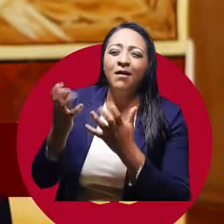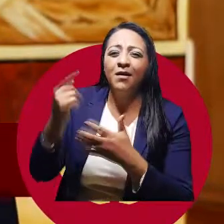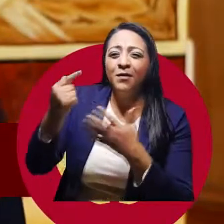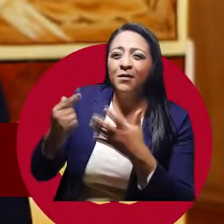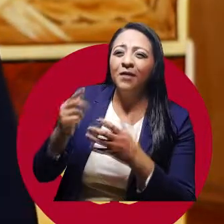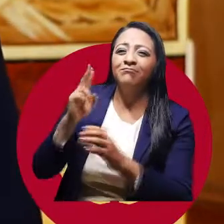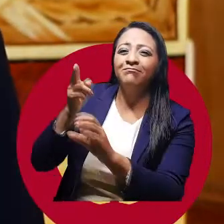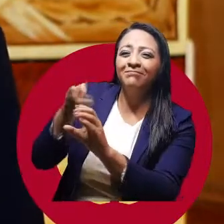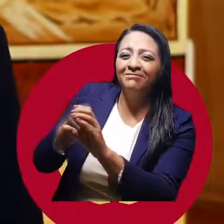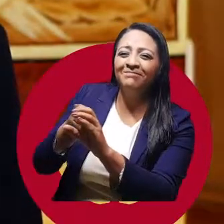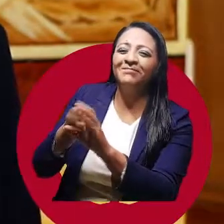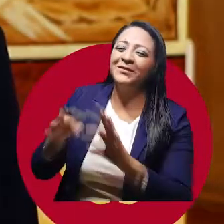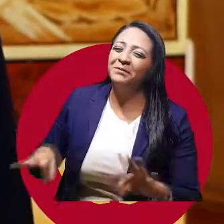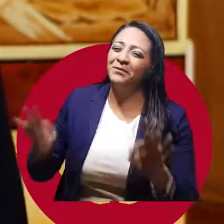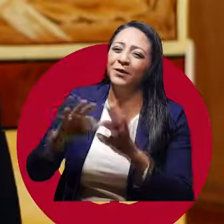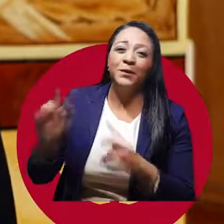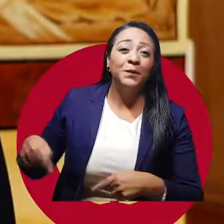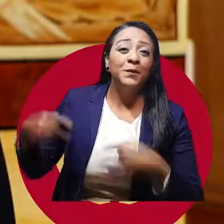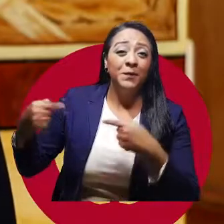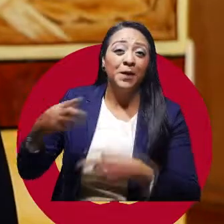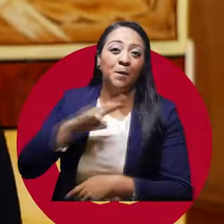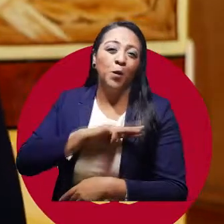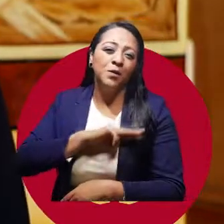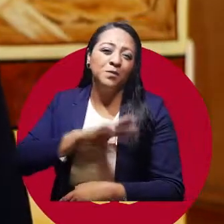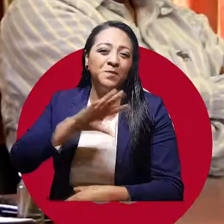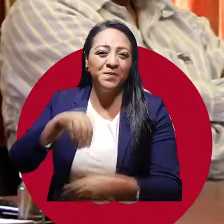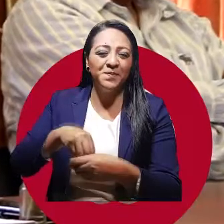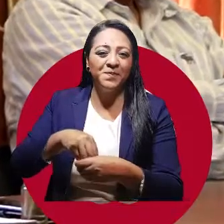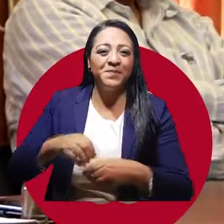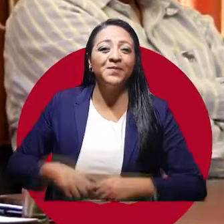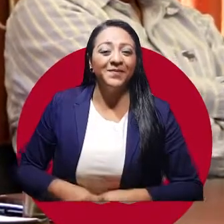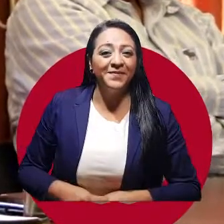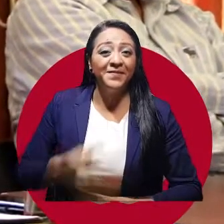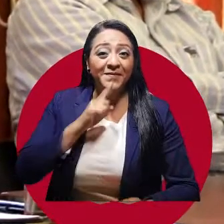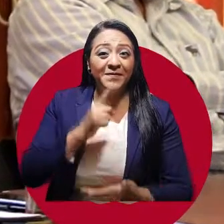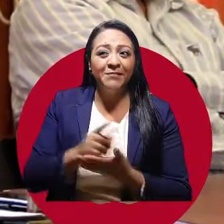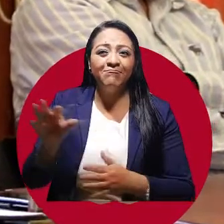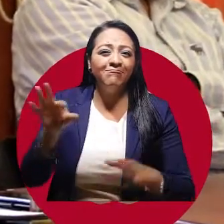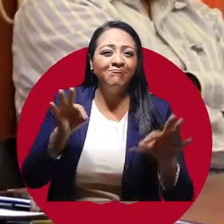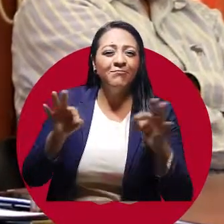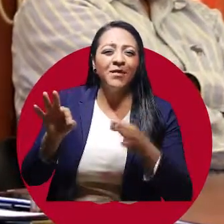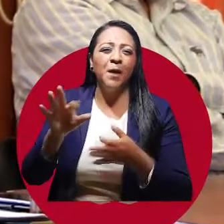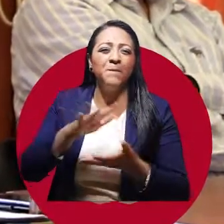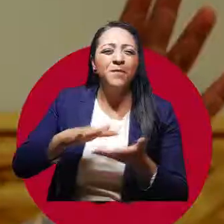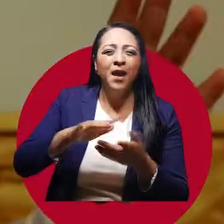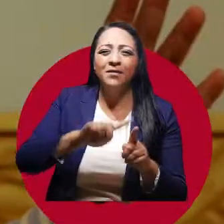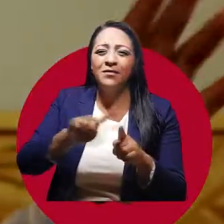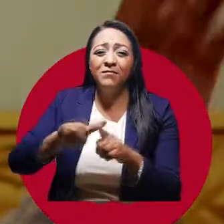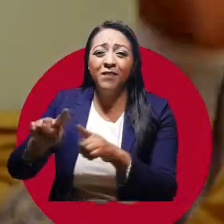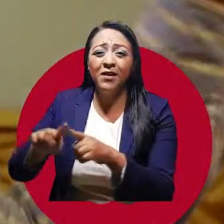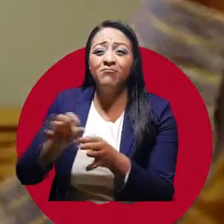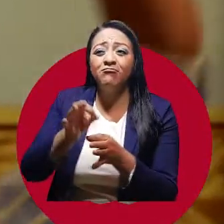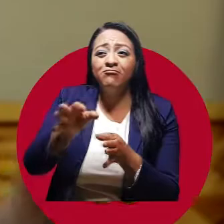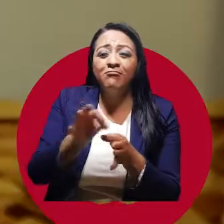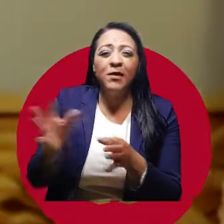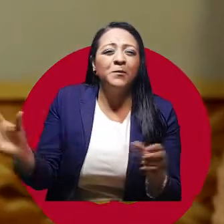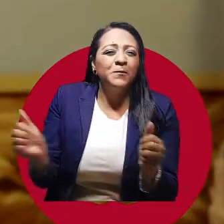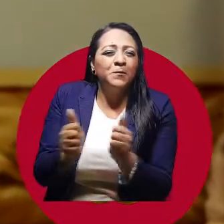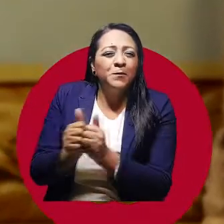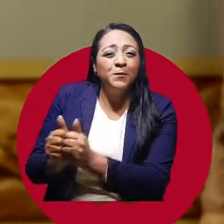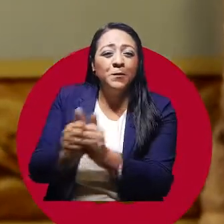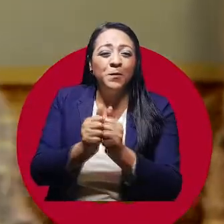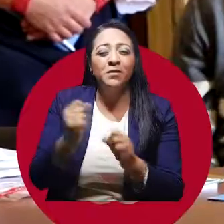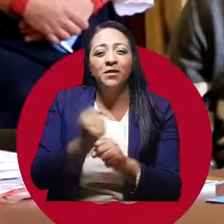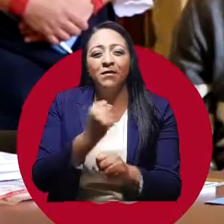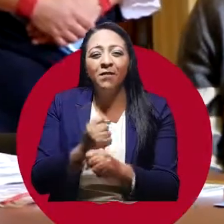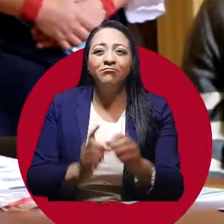queremos ser tomados en cuenta en todo momento por la municipalidad. Conformar un solo frente con todos los barrios y ciudadelas de Otavalo para juntos trabajar en el